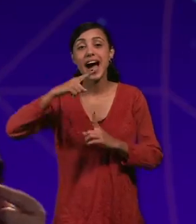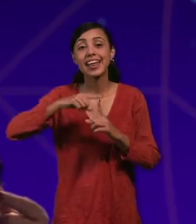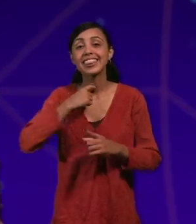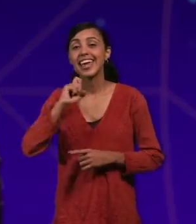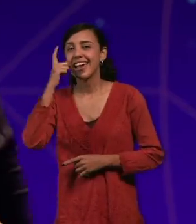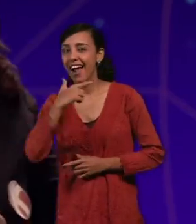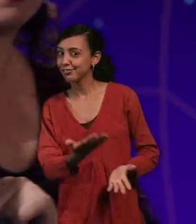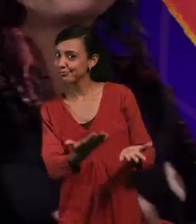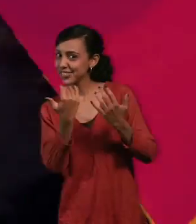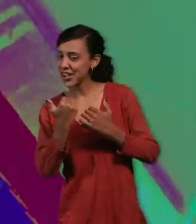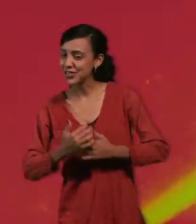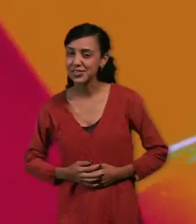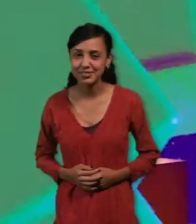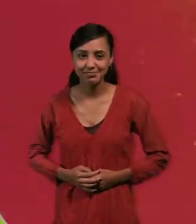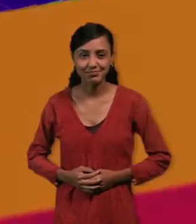Síguenos.